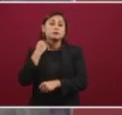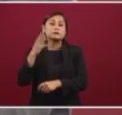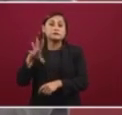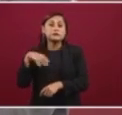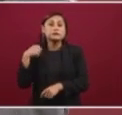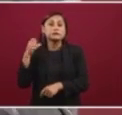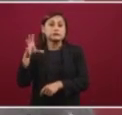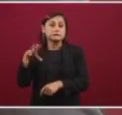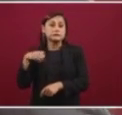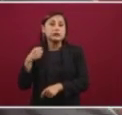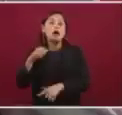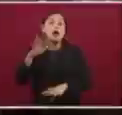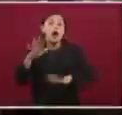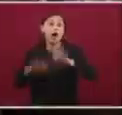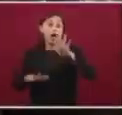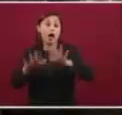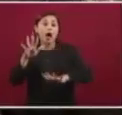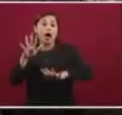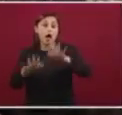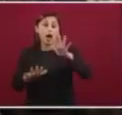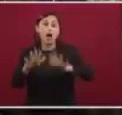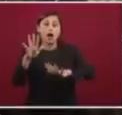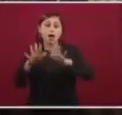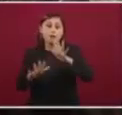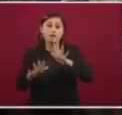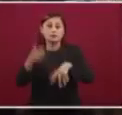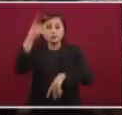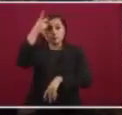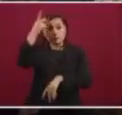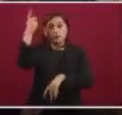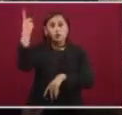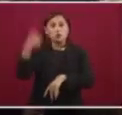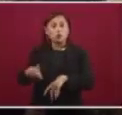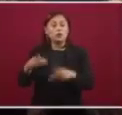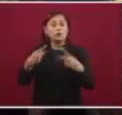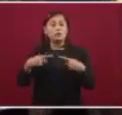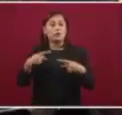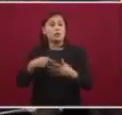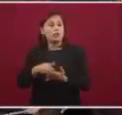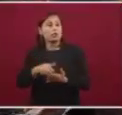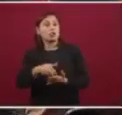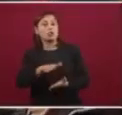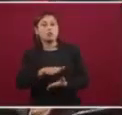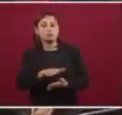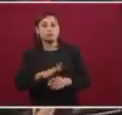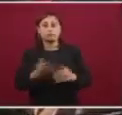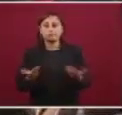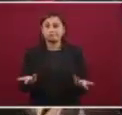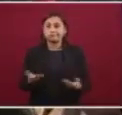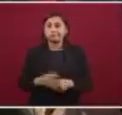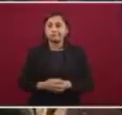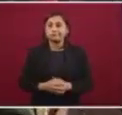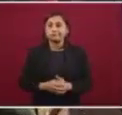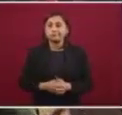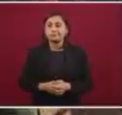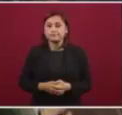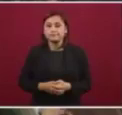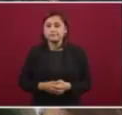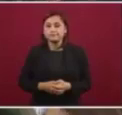se despojaba de sus departamentos, de sus casas a los trabajadores.